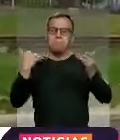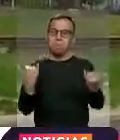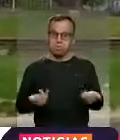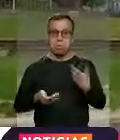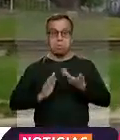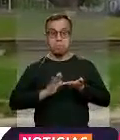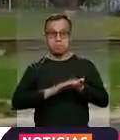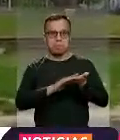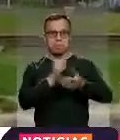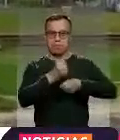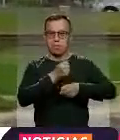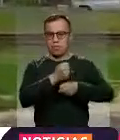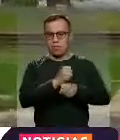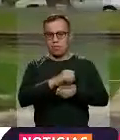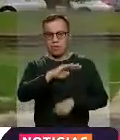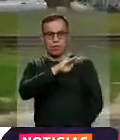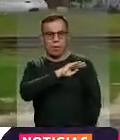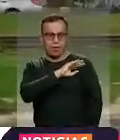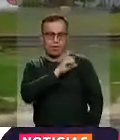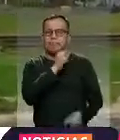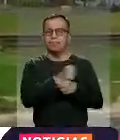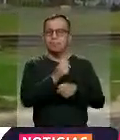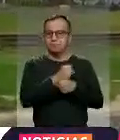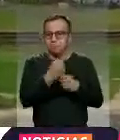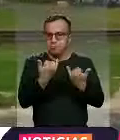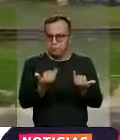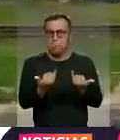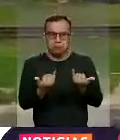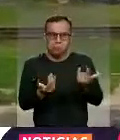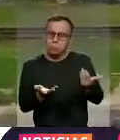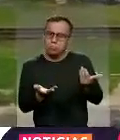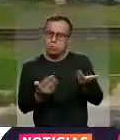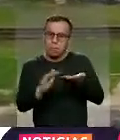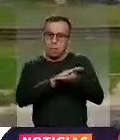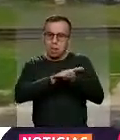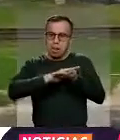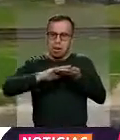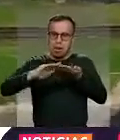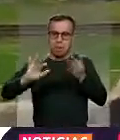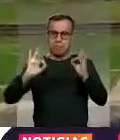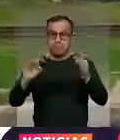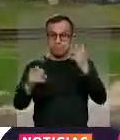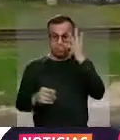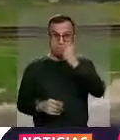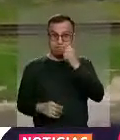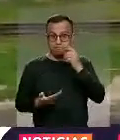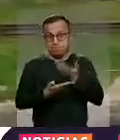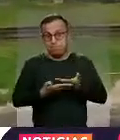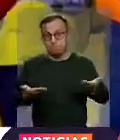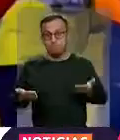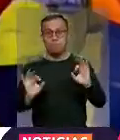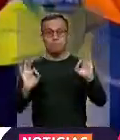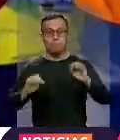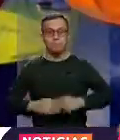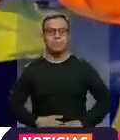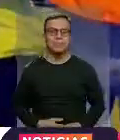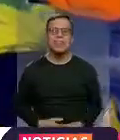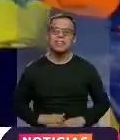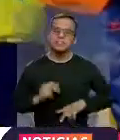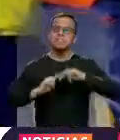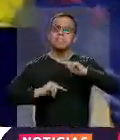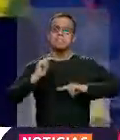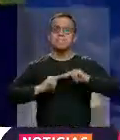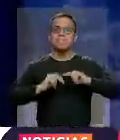los trabajos que hizo pues la alcaldía, ya la terminaron y pues quedó así. Quedó muy bien. Estas obras